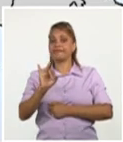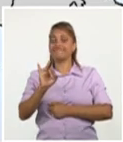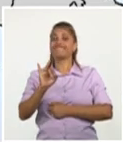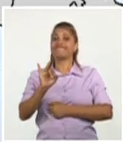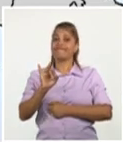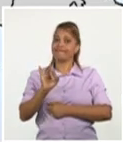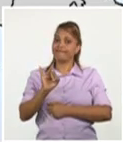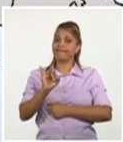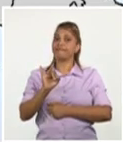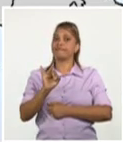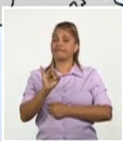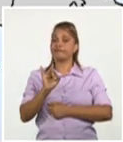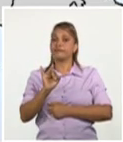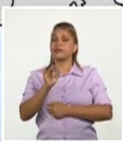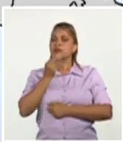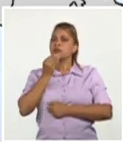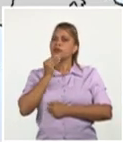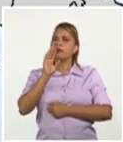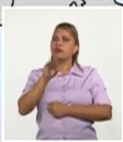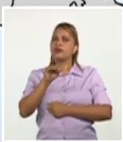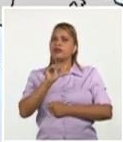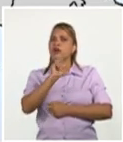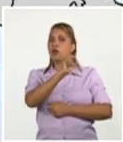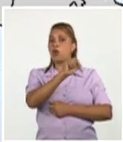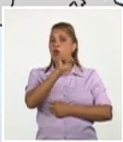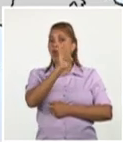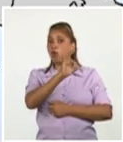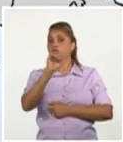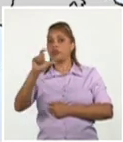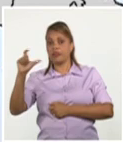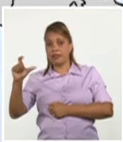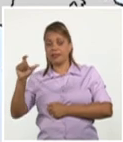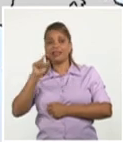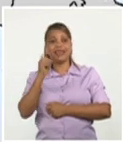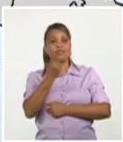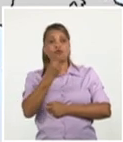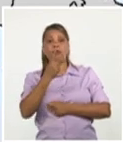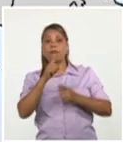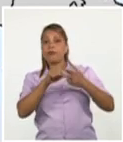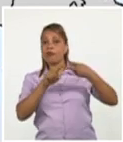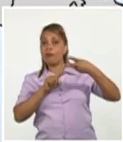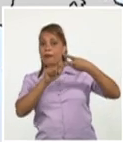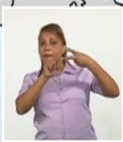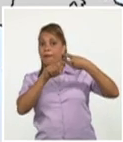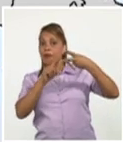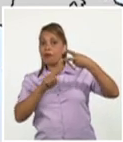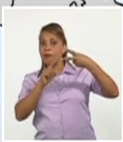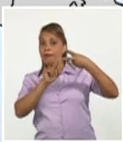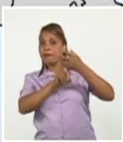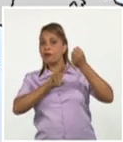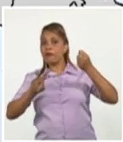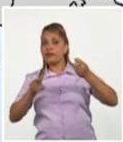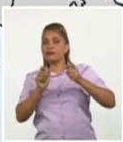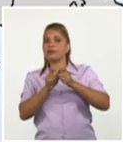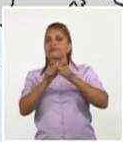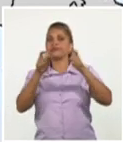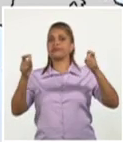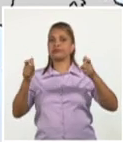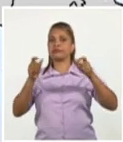decir que en occidente son estas dos provincias las que vienen marcando la mayor